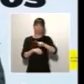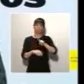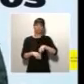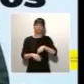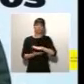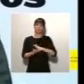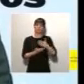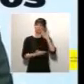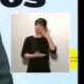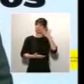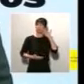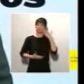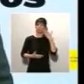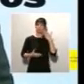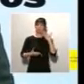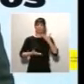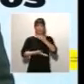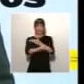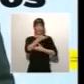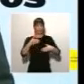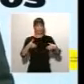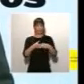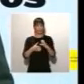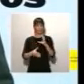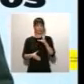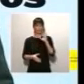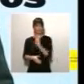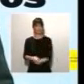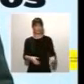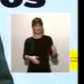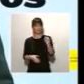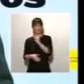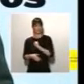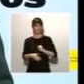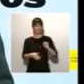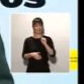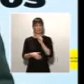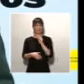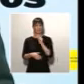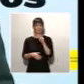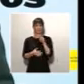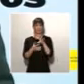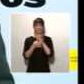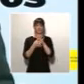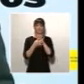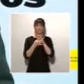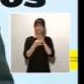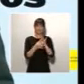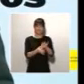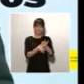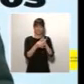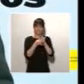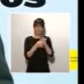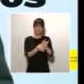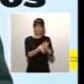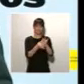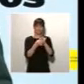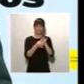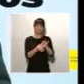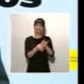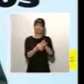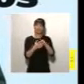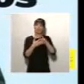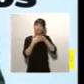colaborar en un magnífico equipo en el que, codo a codo con codo, estamos luchando por